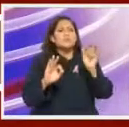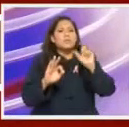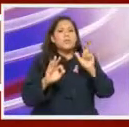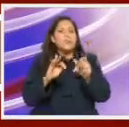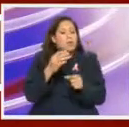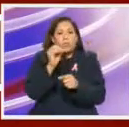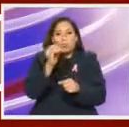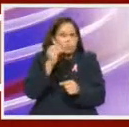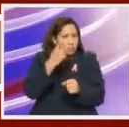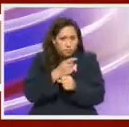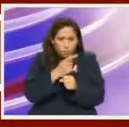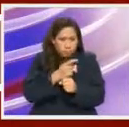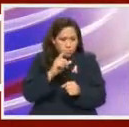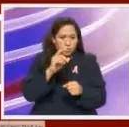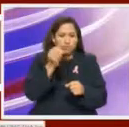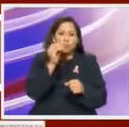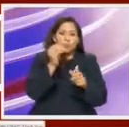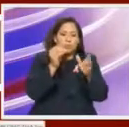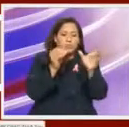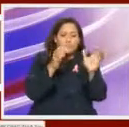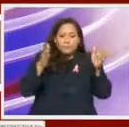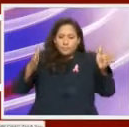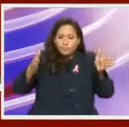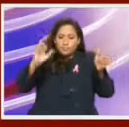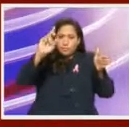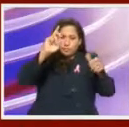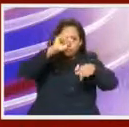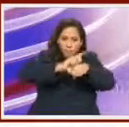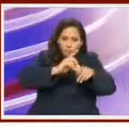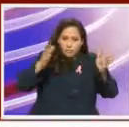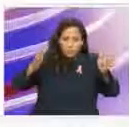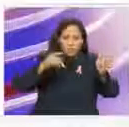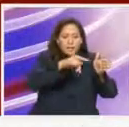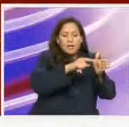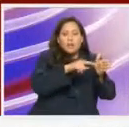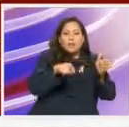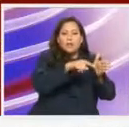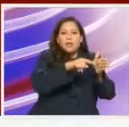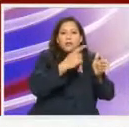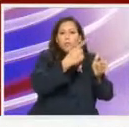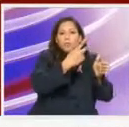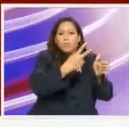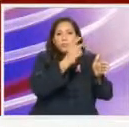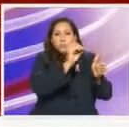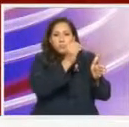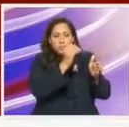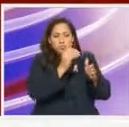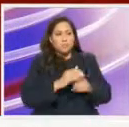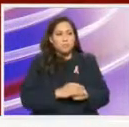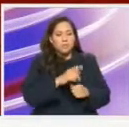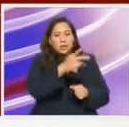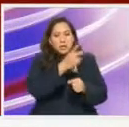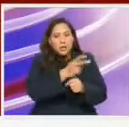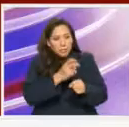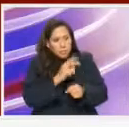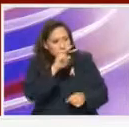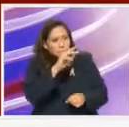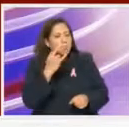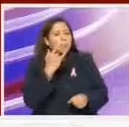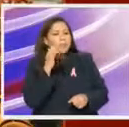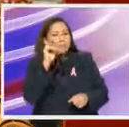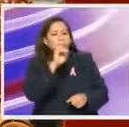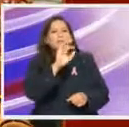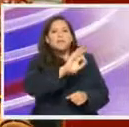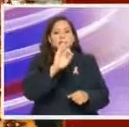octubre, justamente. Los primeros de octubre, fíjate, todos son, me parece 16. Ahí están las fechas, de hecho, en el sitio. Así que bueno, les invitamos a consultar todo, o sea,